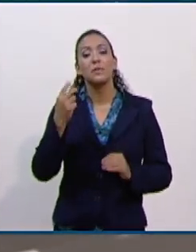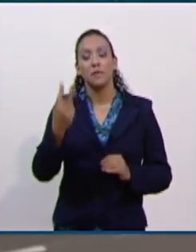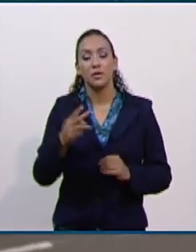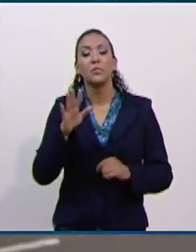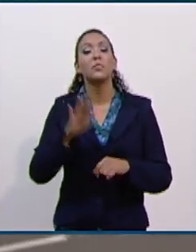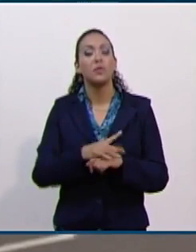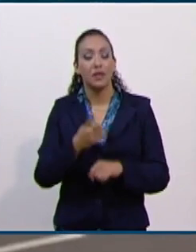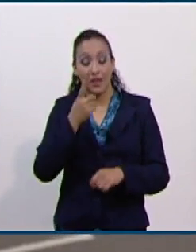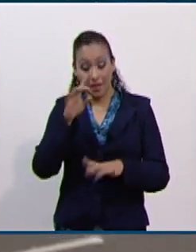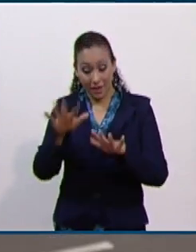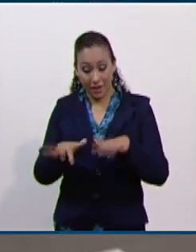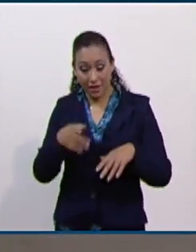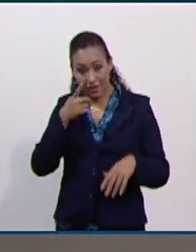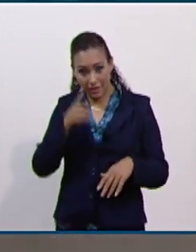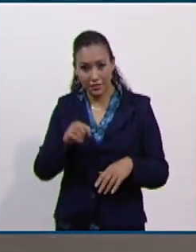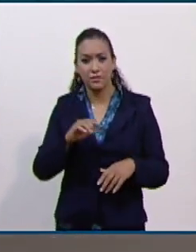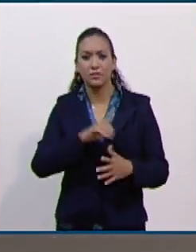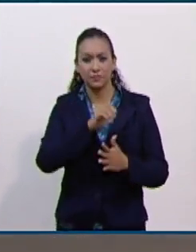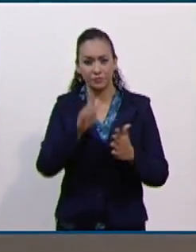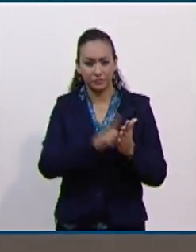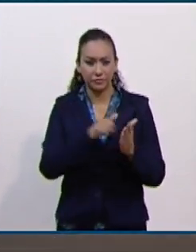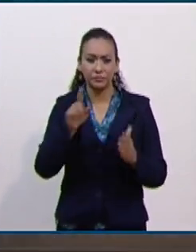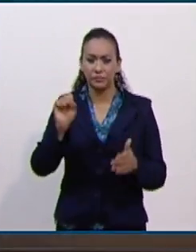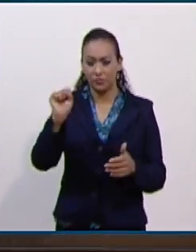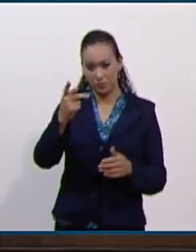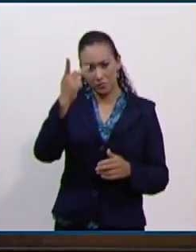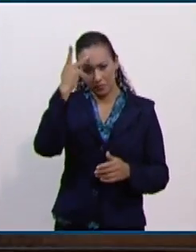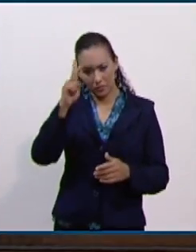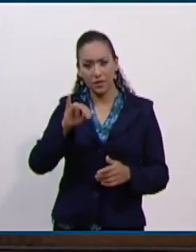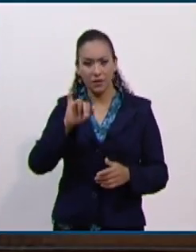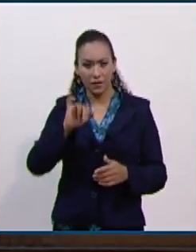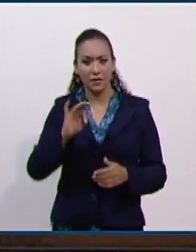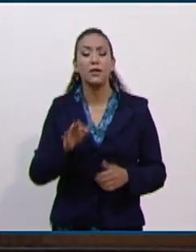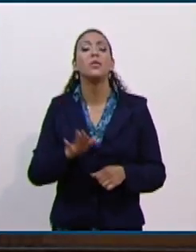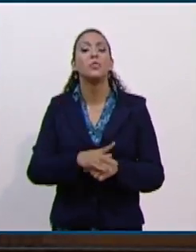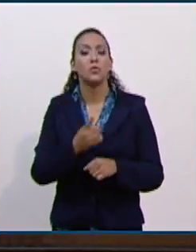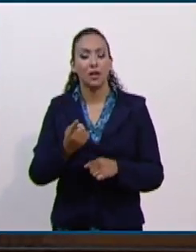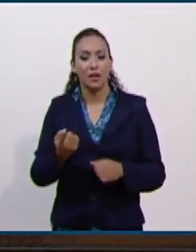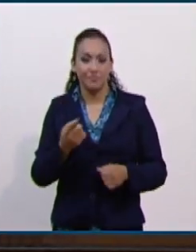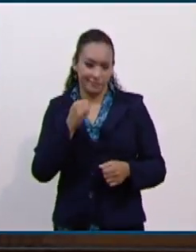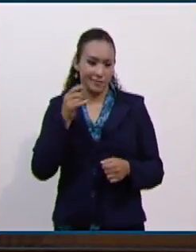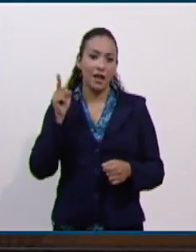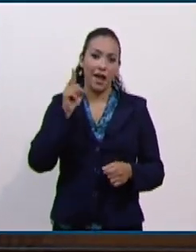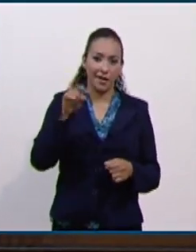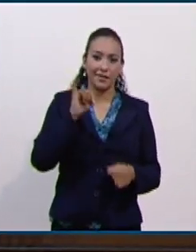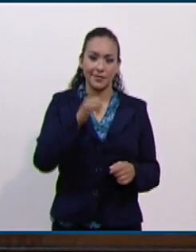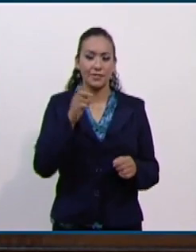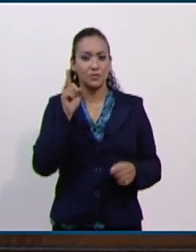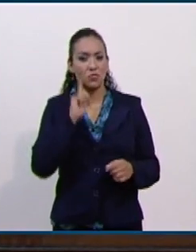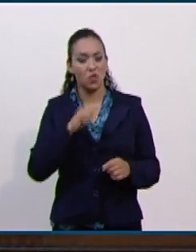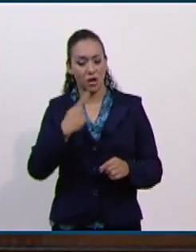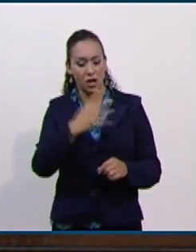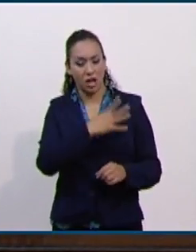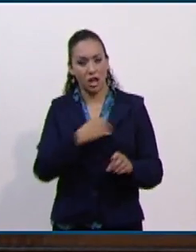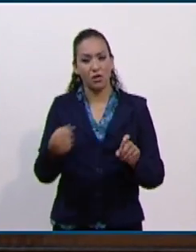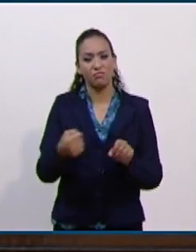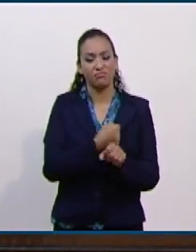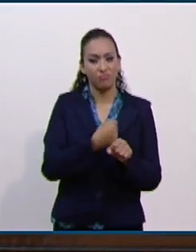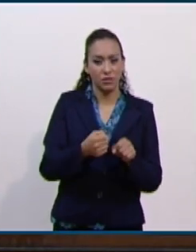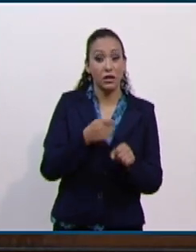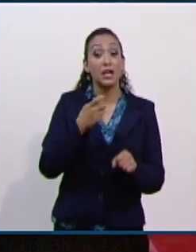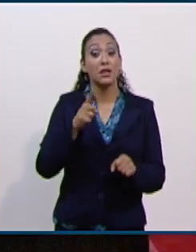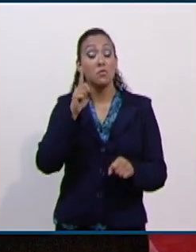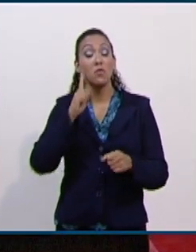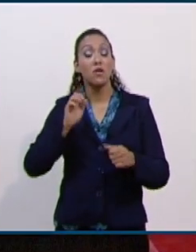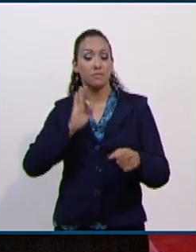que es válida la legislación de San Luis Potosí, que contempla la figura de violencia vicaria, con lo que se protege el derecho de las mujeres a